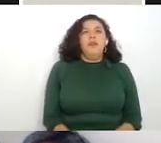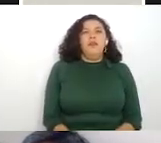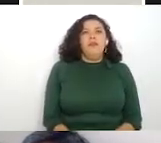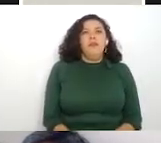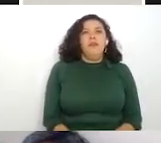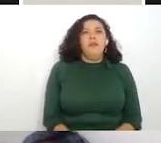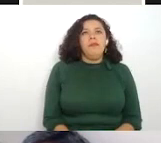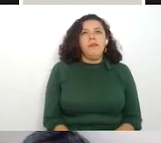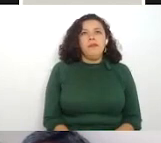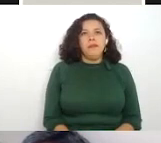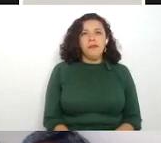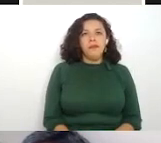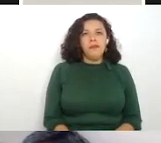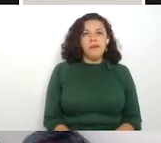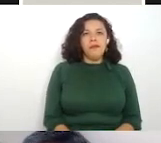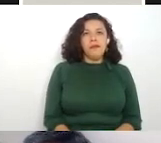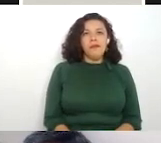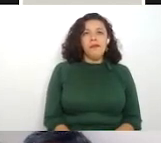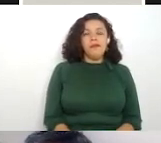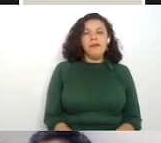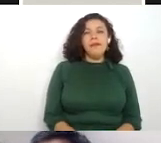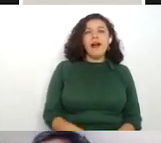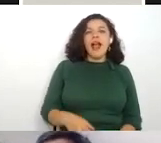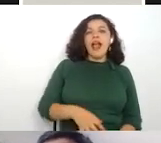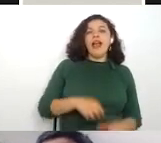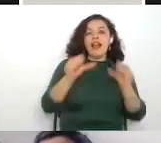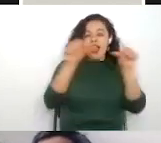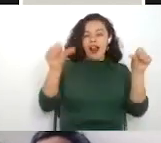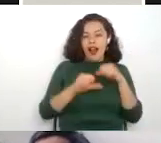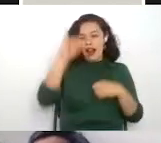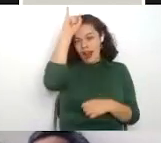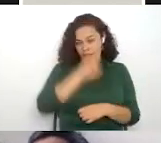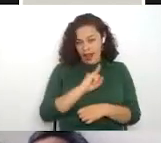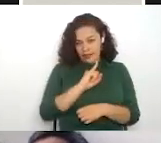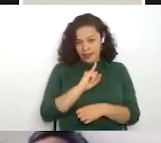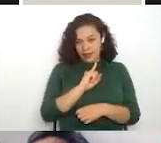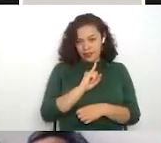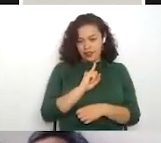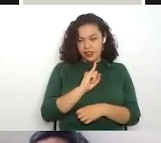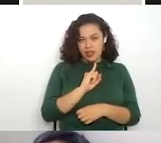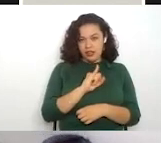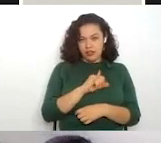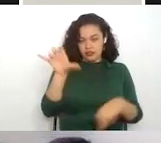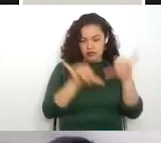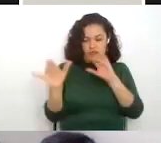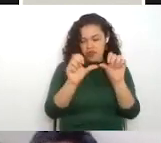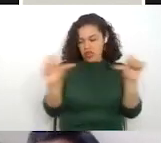sea, el jefe del área, puede ser un laboratorio, pero puede ser cualquier área